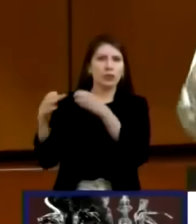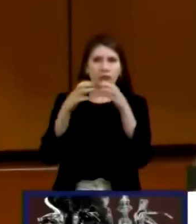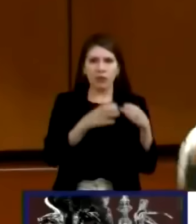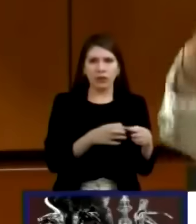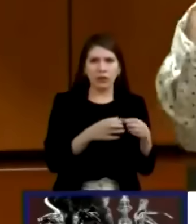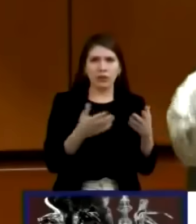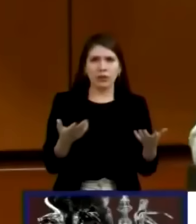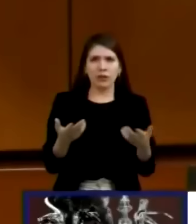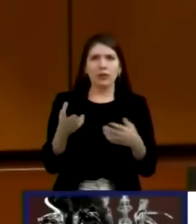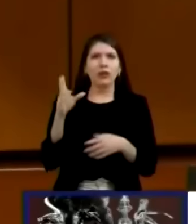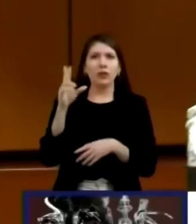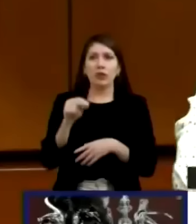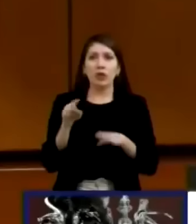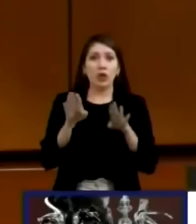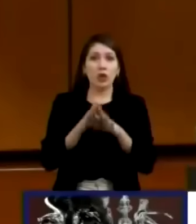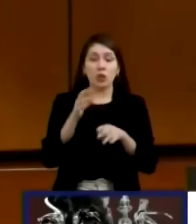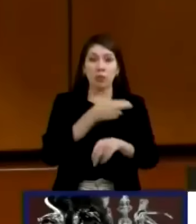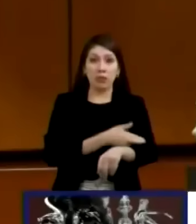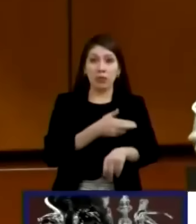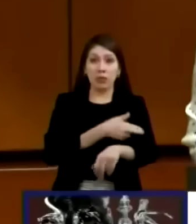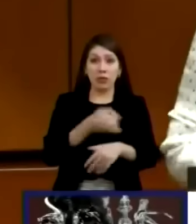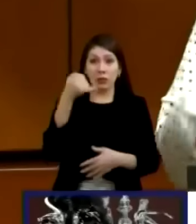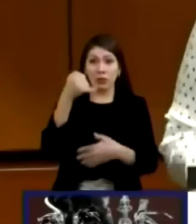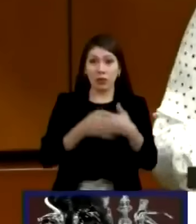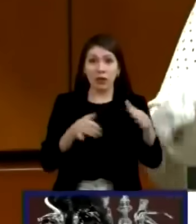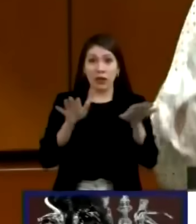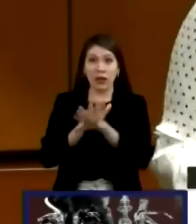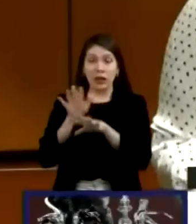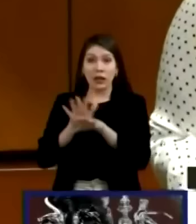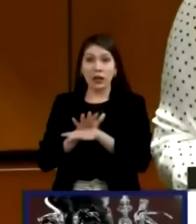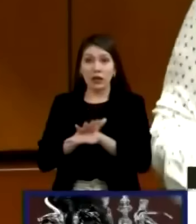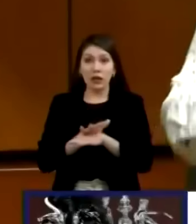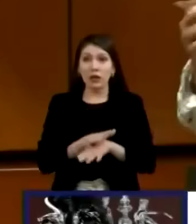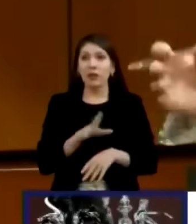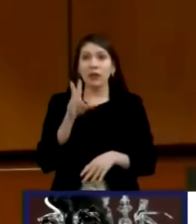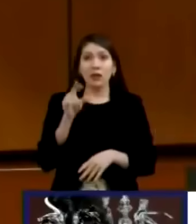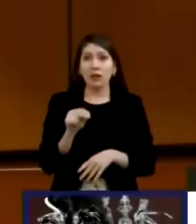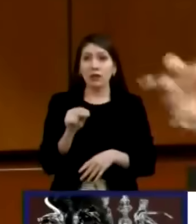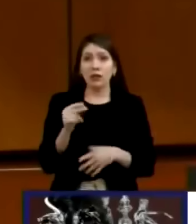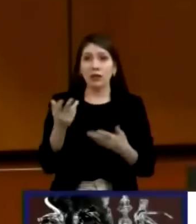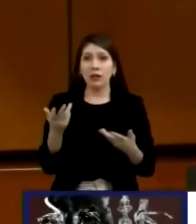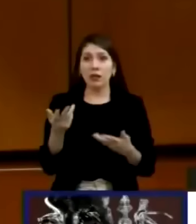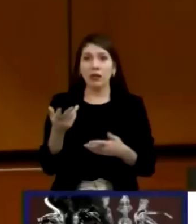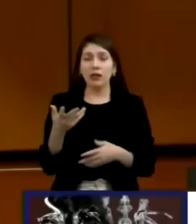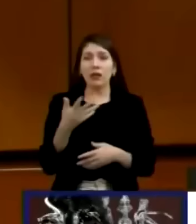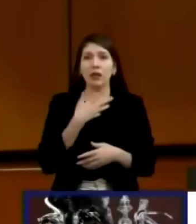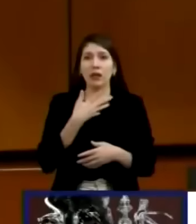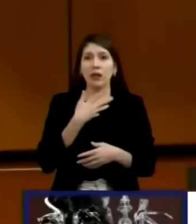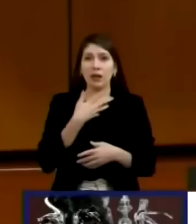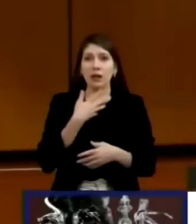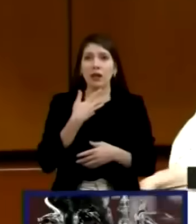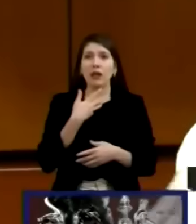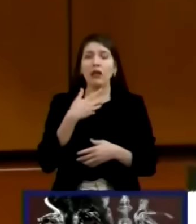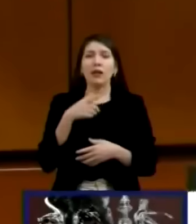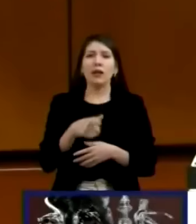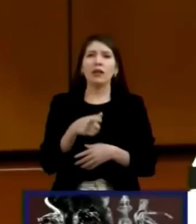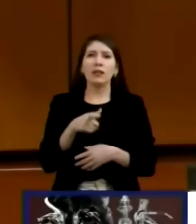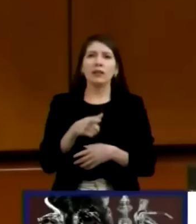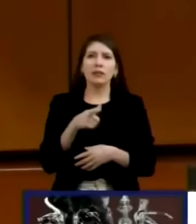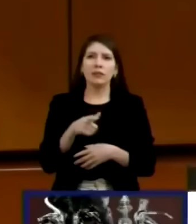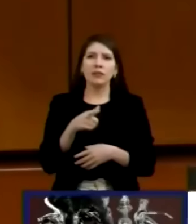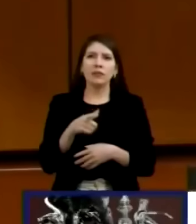una reforma profunda al Poder Judicial. Hubo un cambio en los grupos de poder. Senadora, permítame,